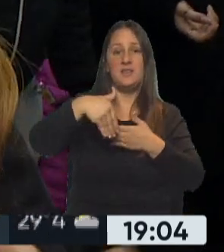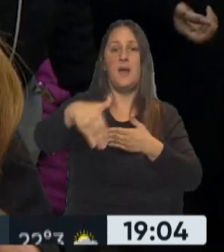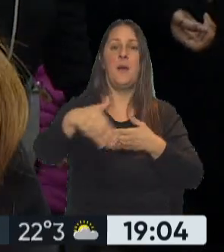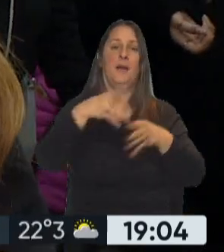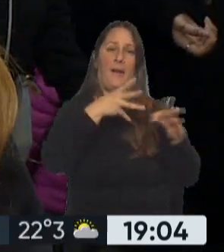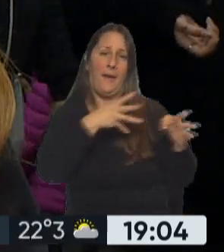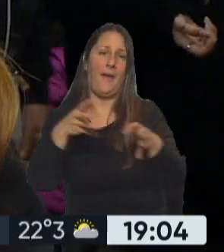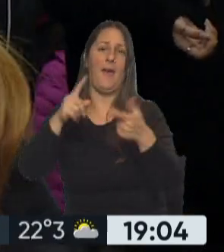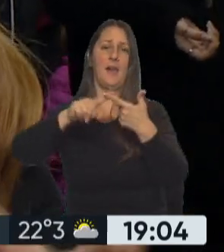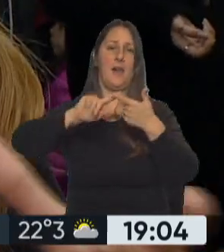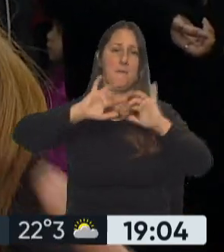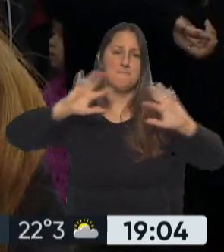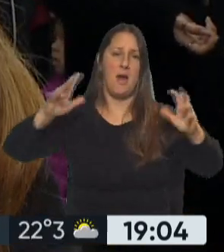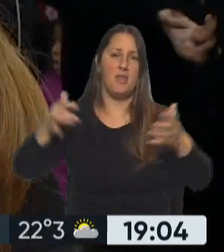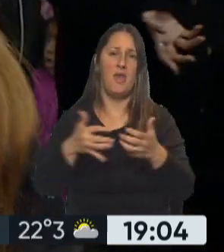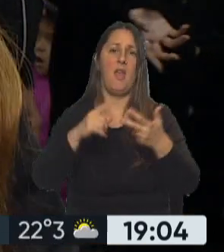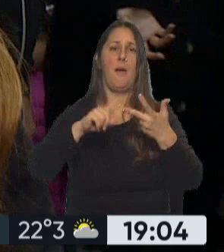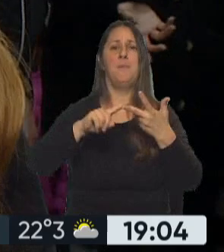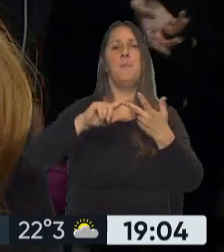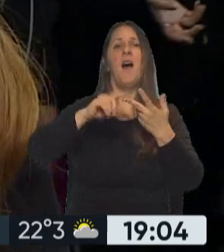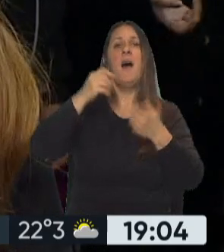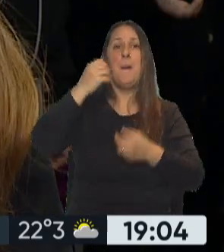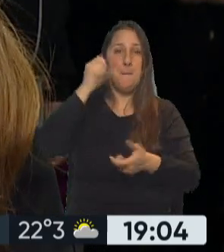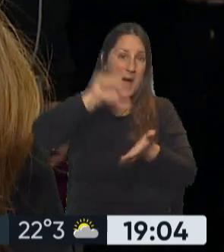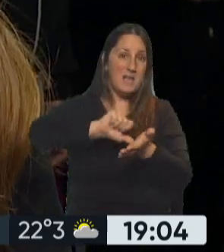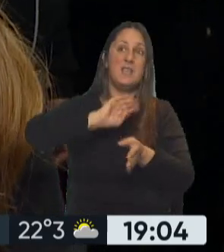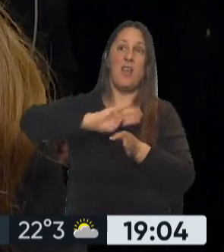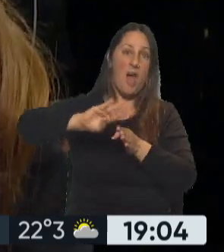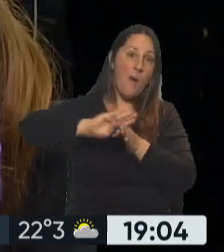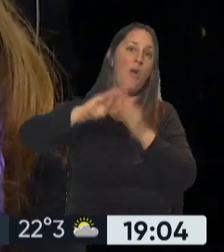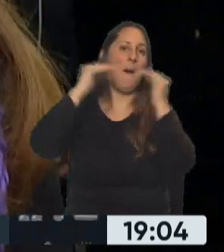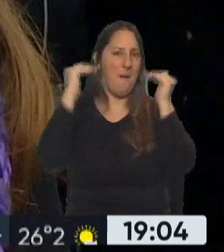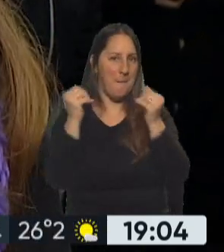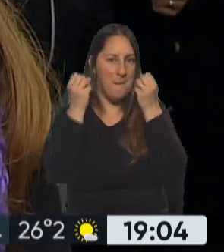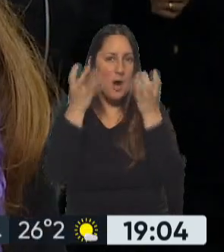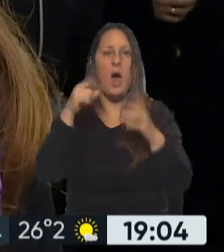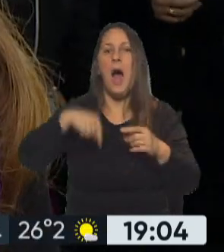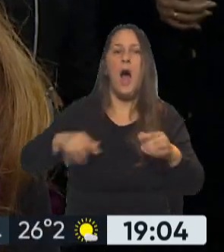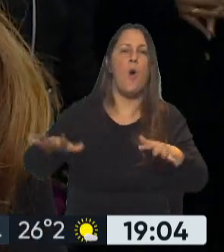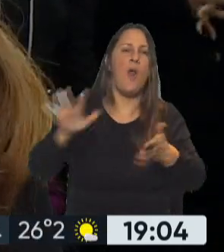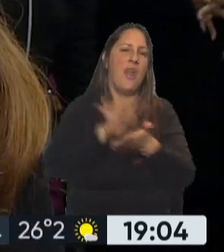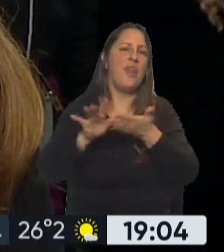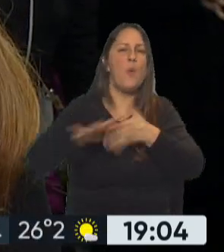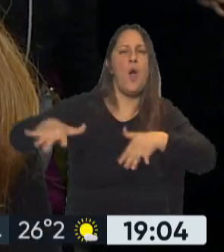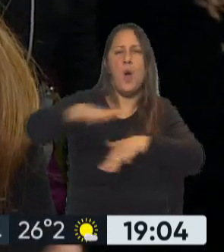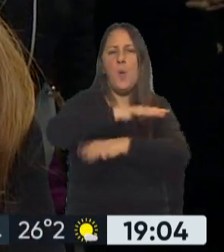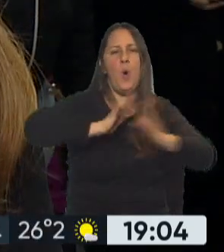guerra, atravesamos la pandemia, desendeudamos al país, y ahora viene una etapa en donde hay que reacomodar